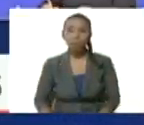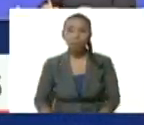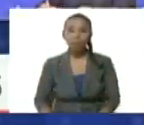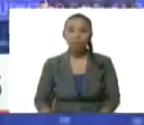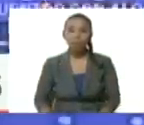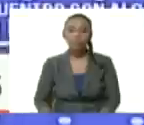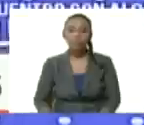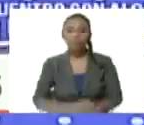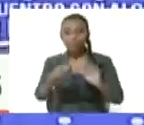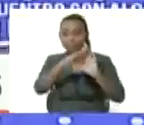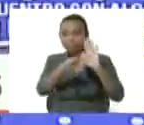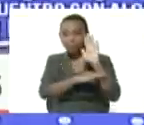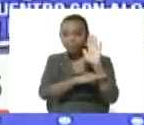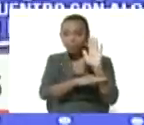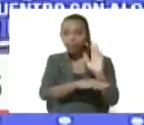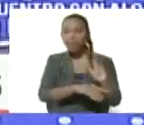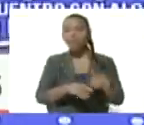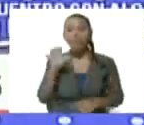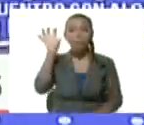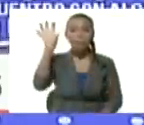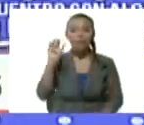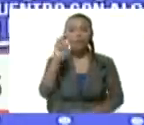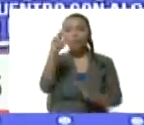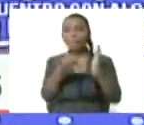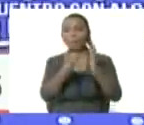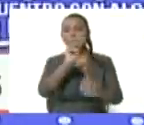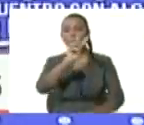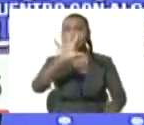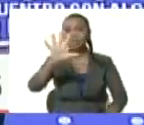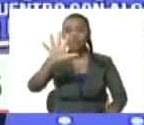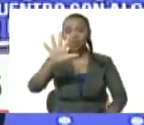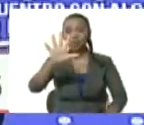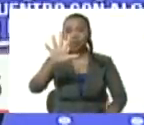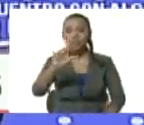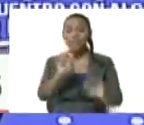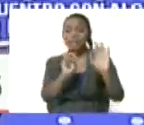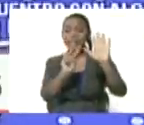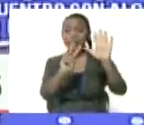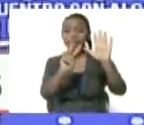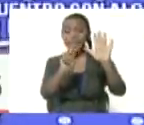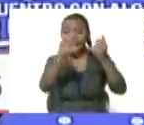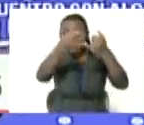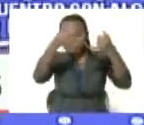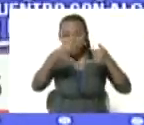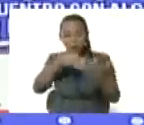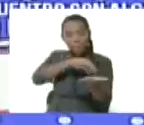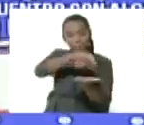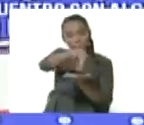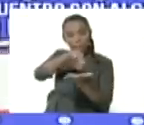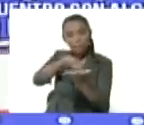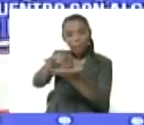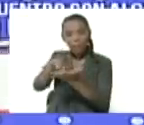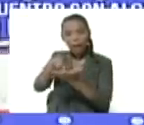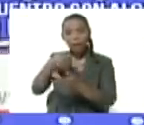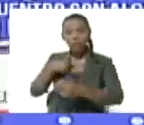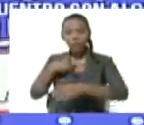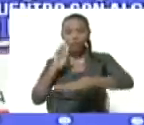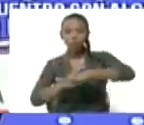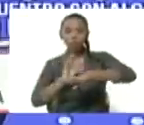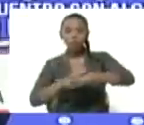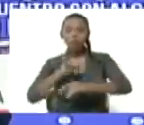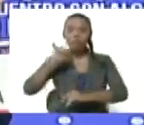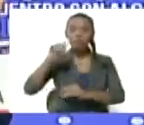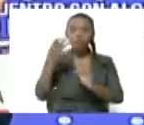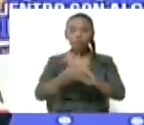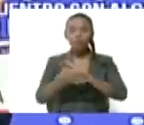el Plan de la Patria 2025, las siete líneas estratégicas que lancé en el discurso de